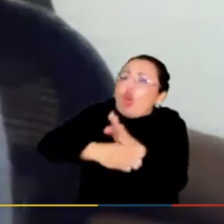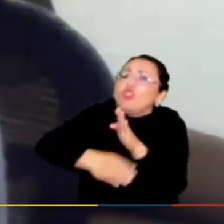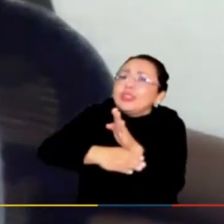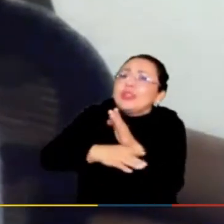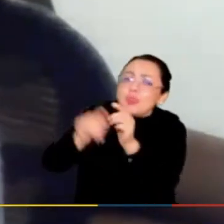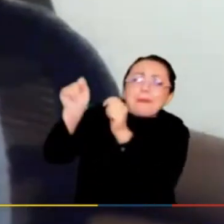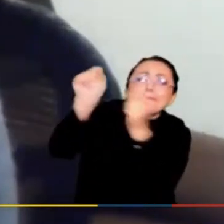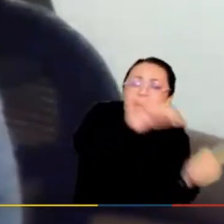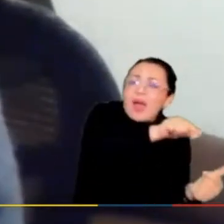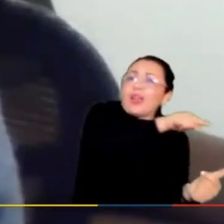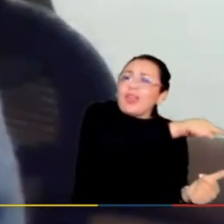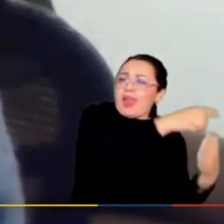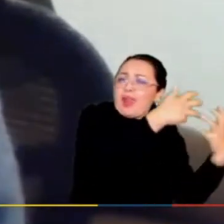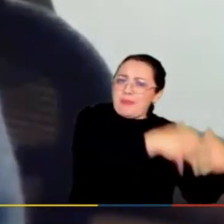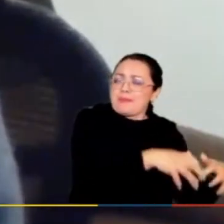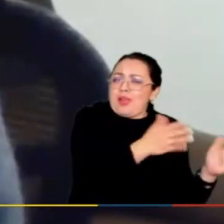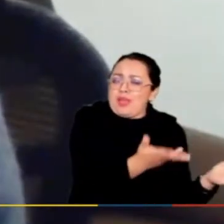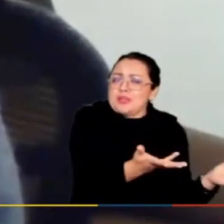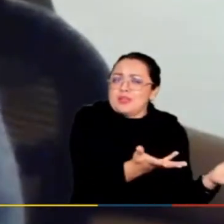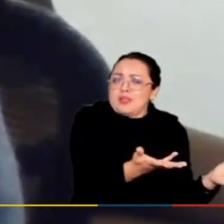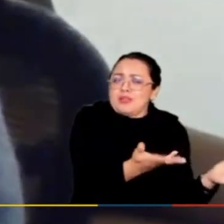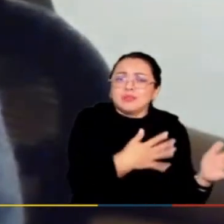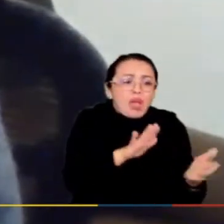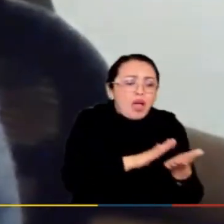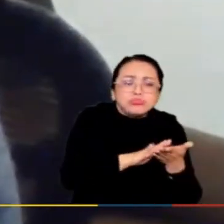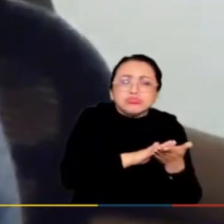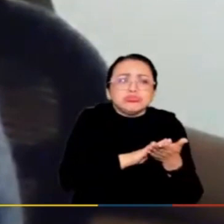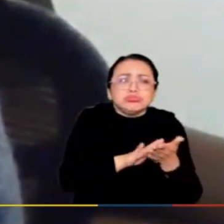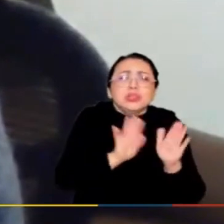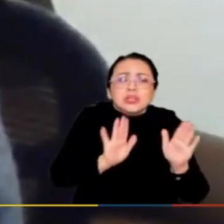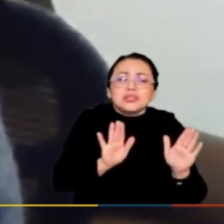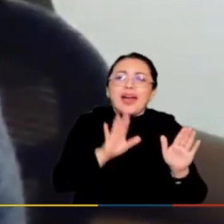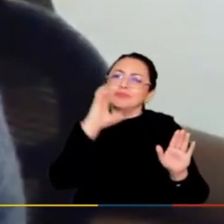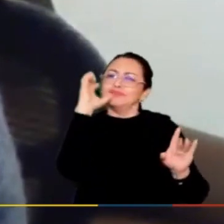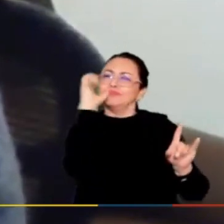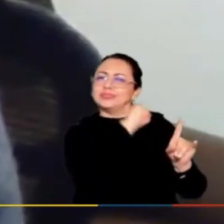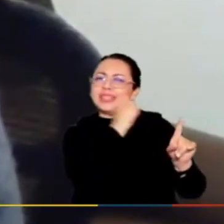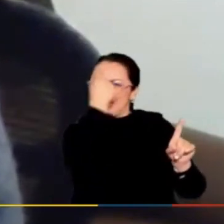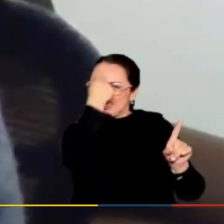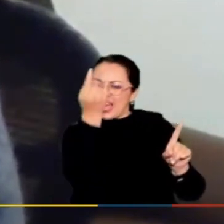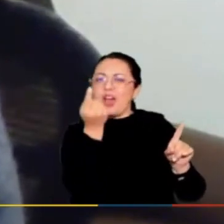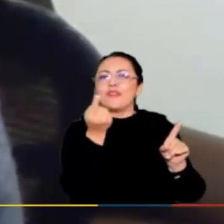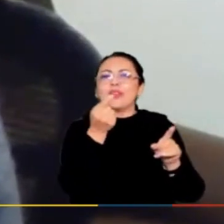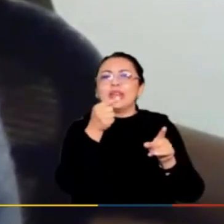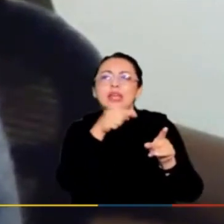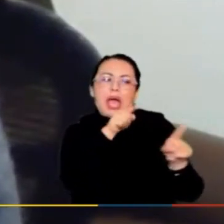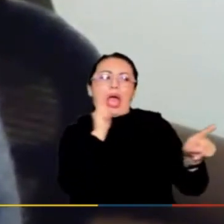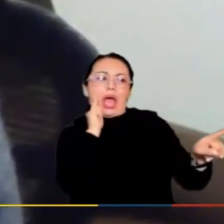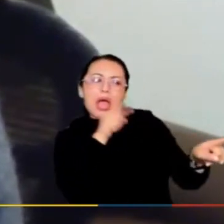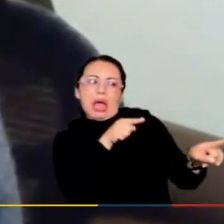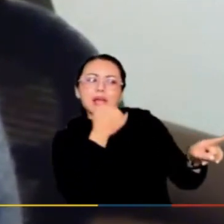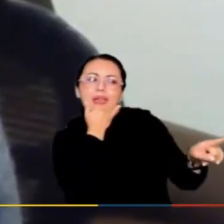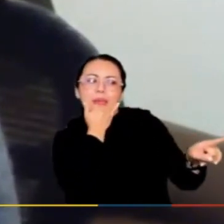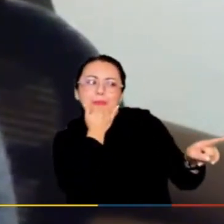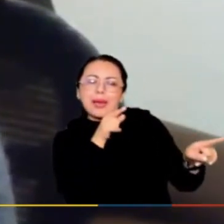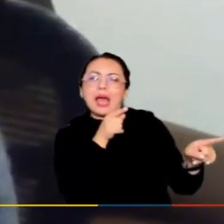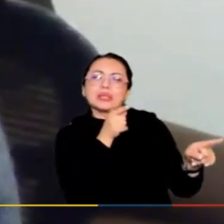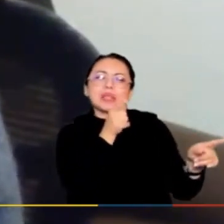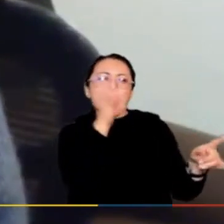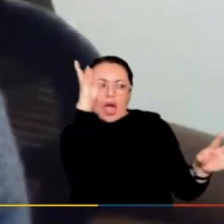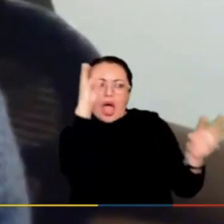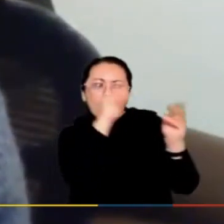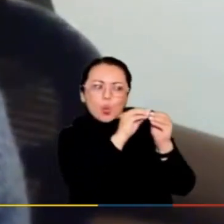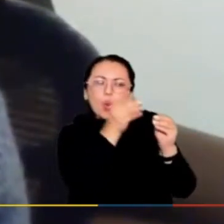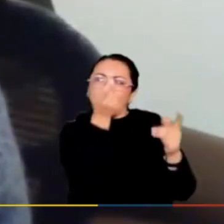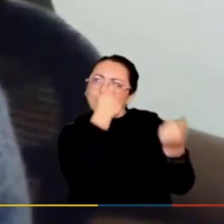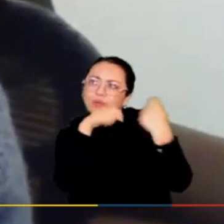en el sentido, y pues usted deja perfectamente identificada toda una de las partes y cada una de las transacciones en caso de que